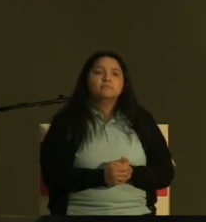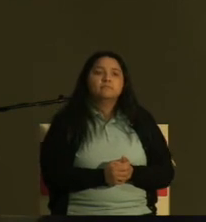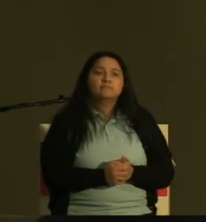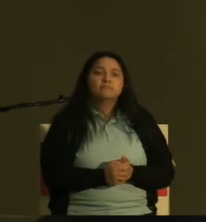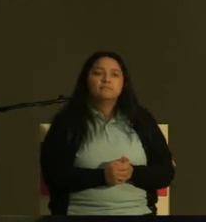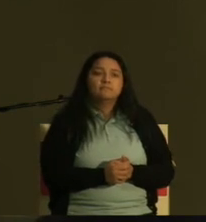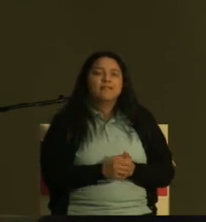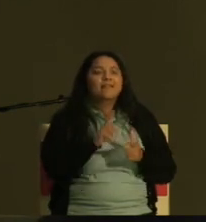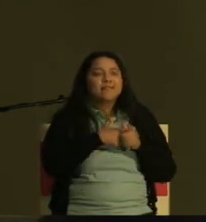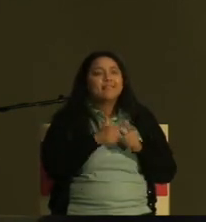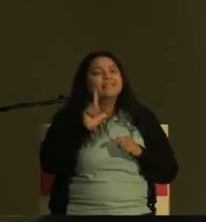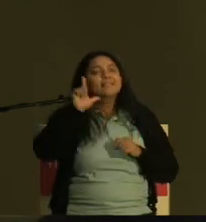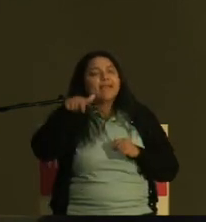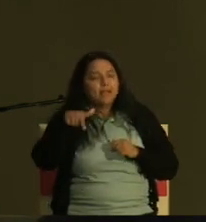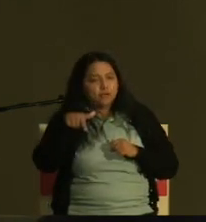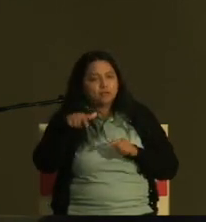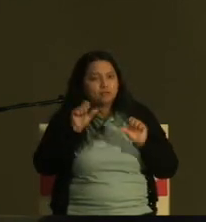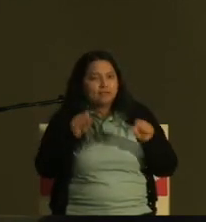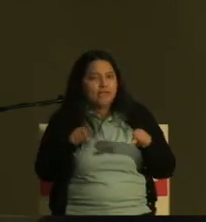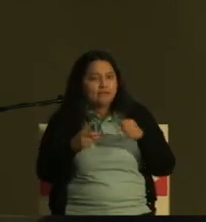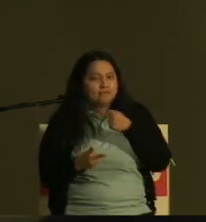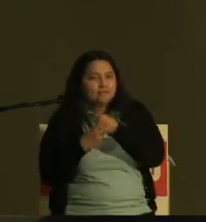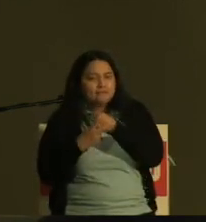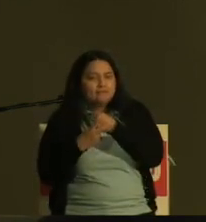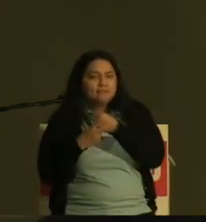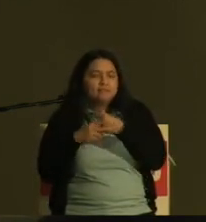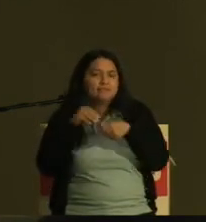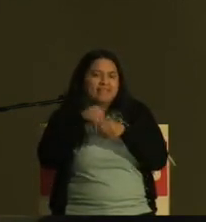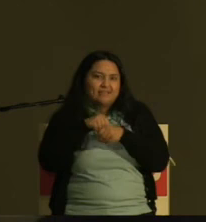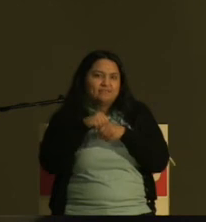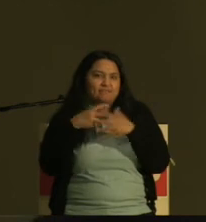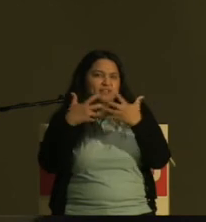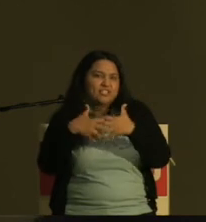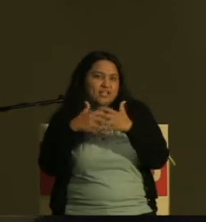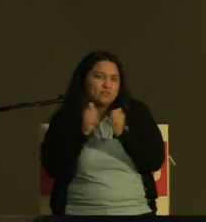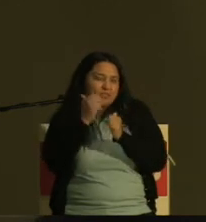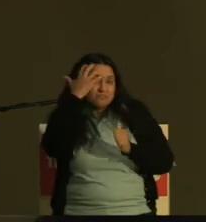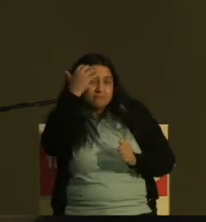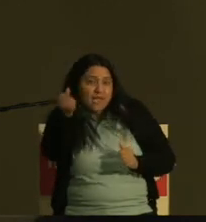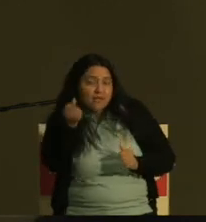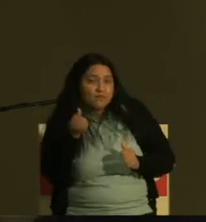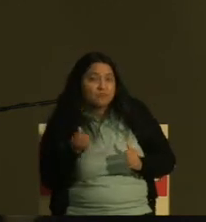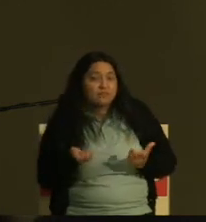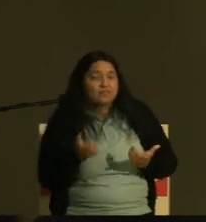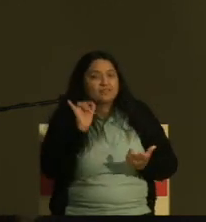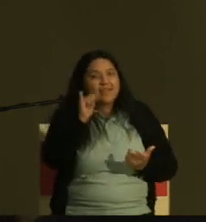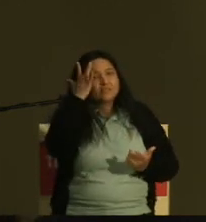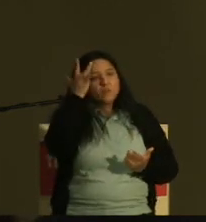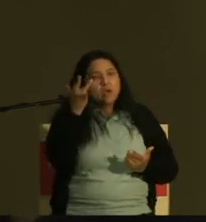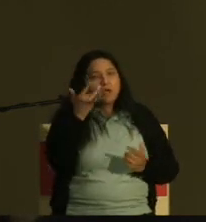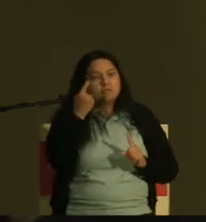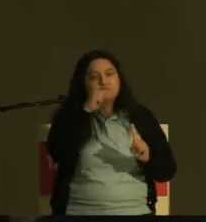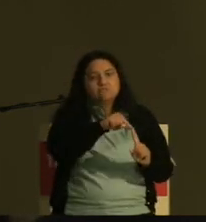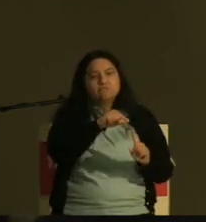luego. Está impreso ya, ¿no? Es como una máquina muy moderna. Y por eso es que pues sigo con la máquina de